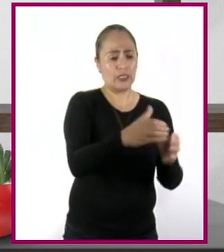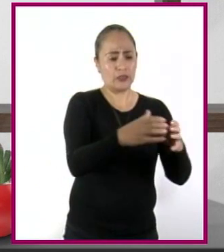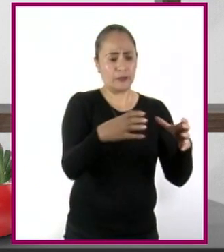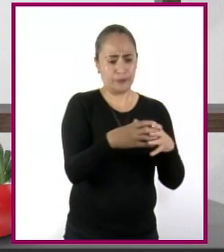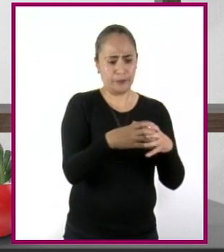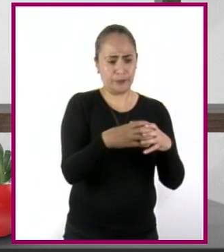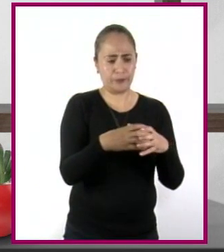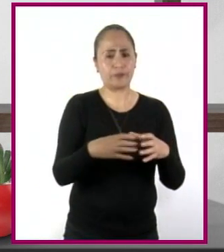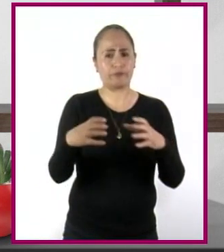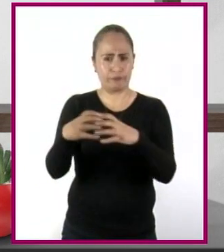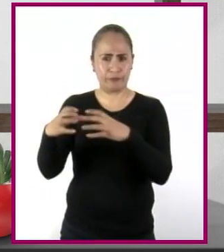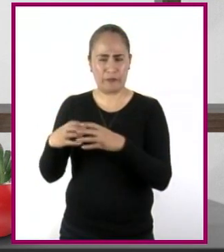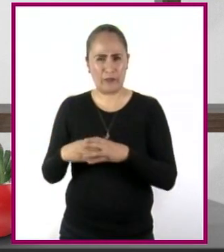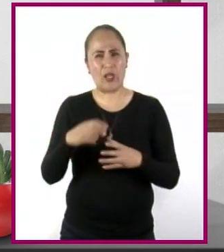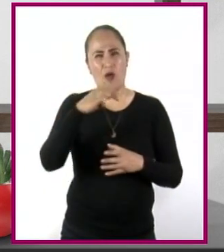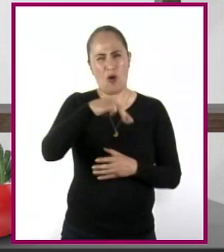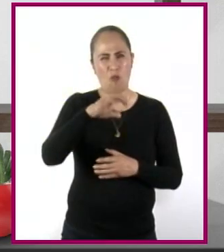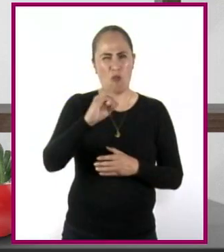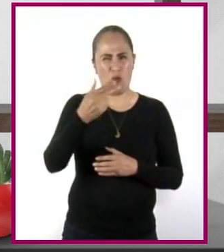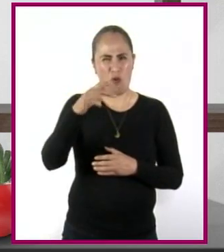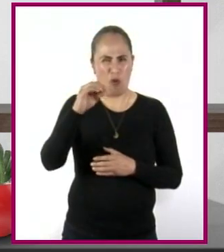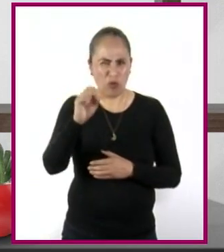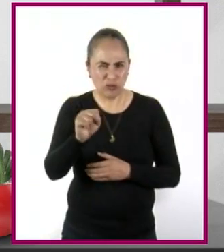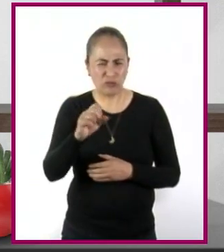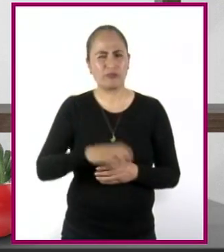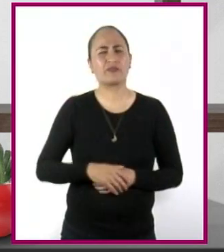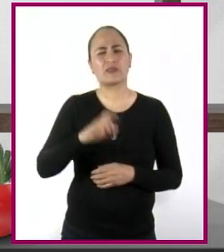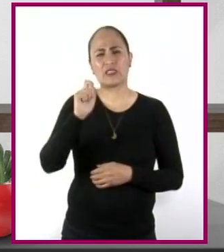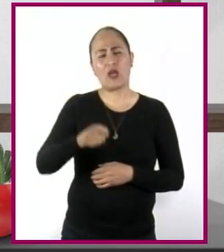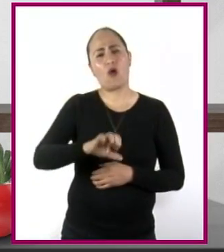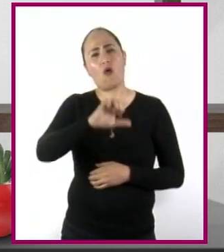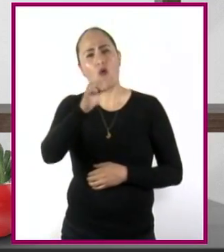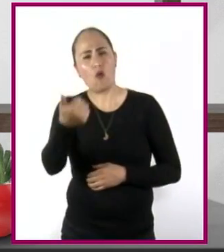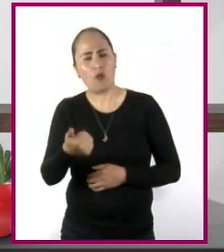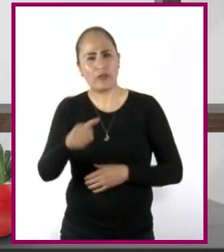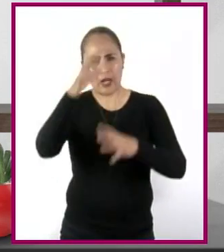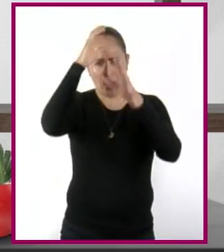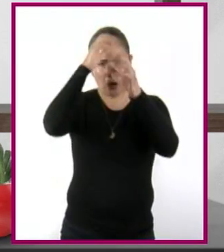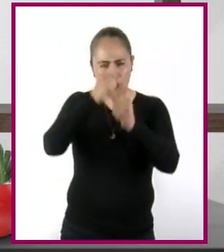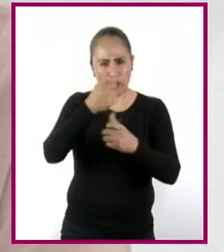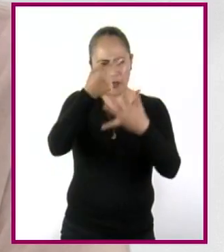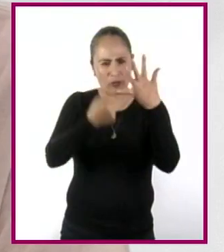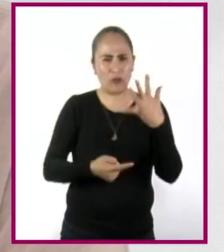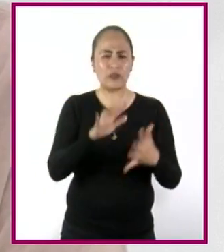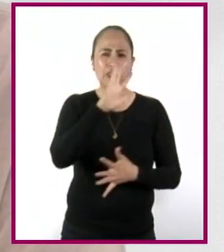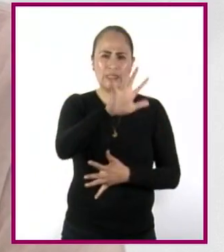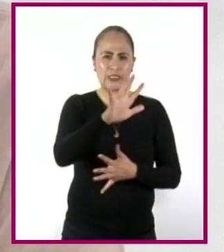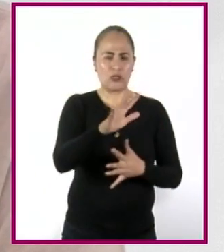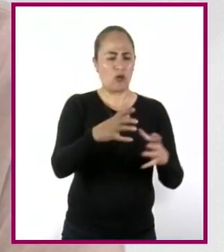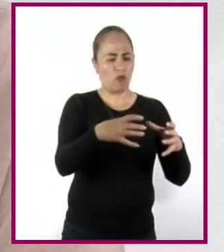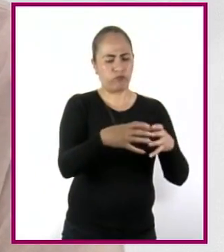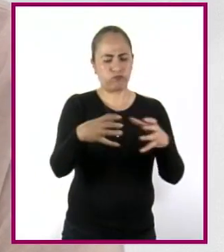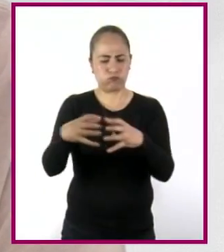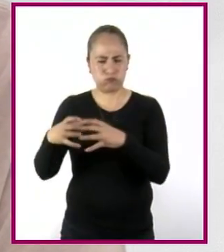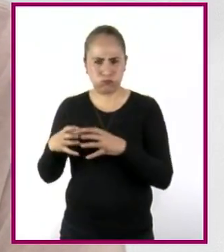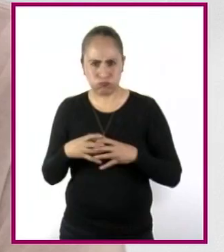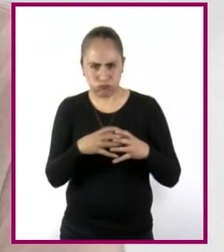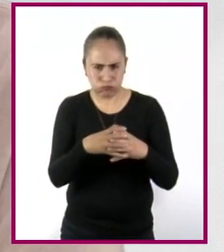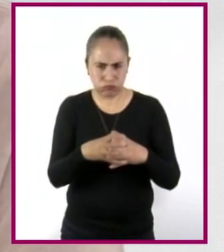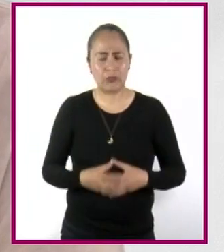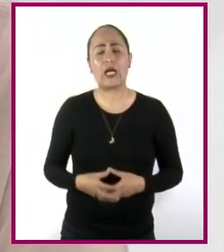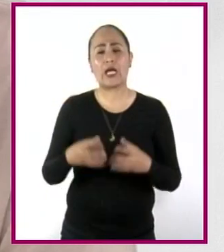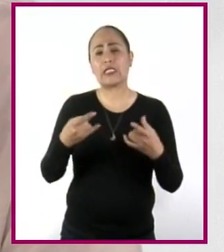Mohawks, habían formado lo que se conoció como la Confederación Iroquesa o la Liga de las 5 Naciones. En un momento de la historia